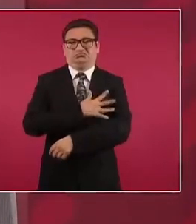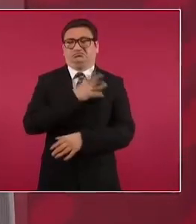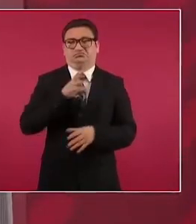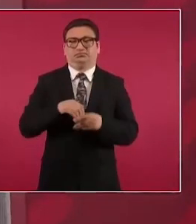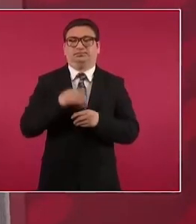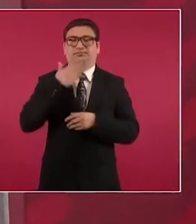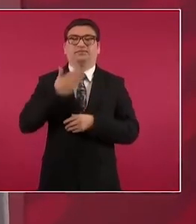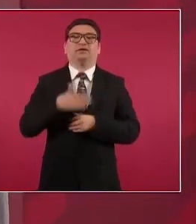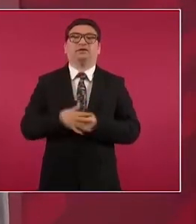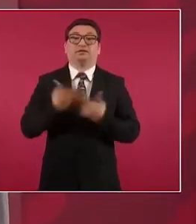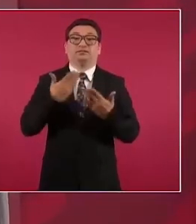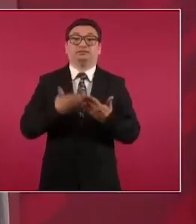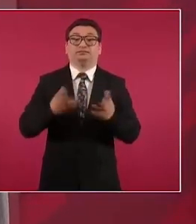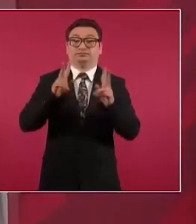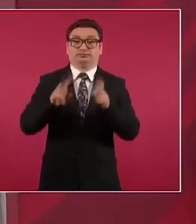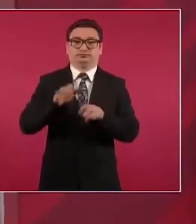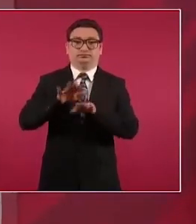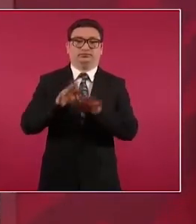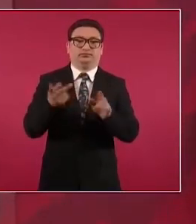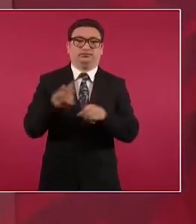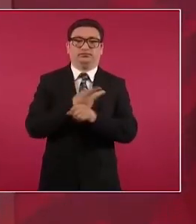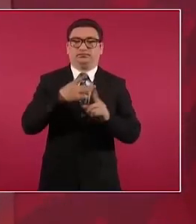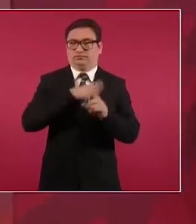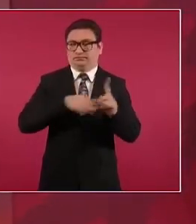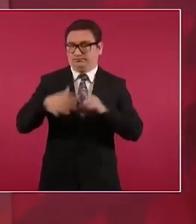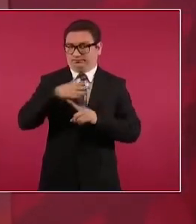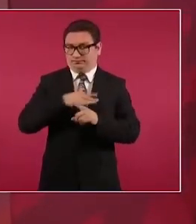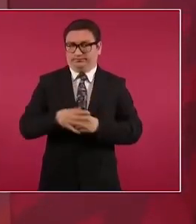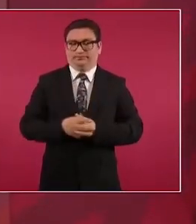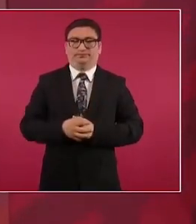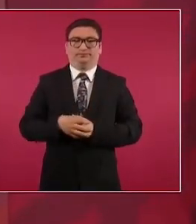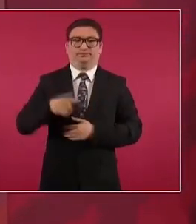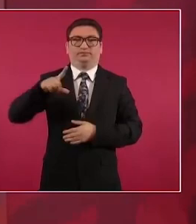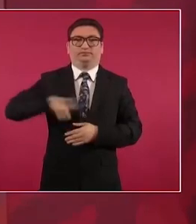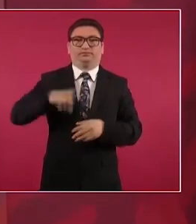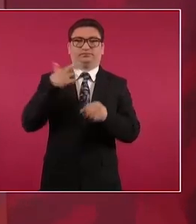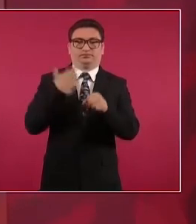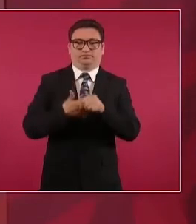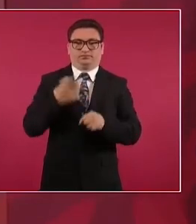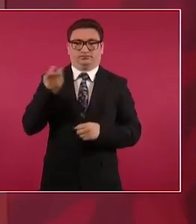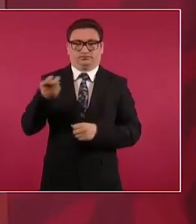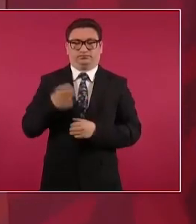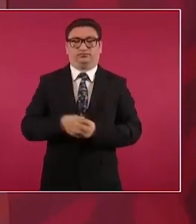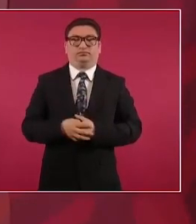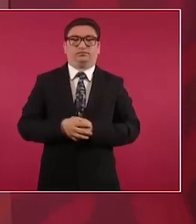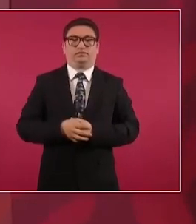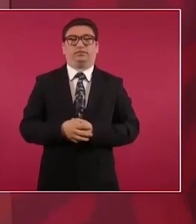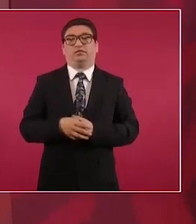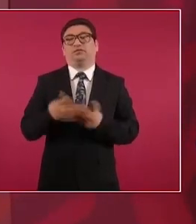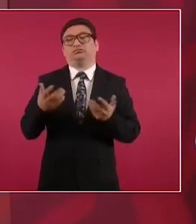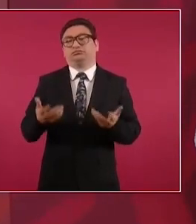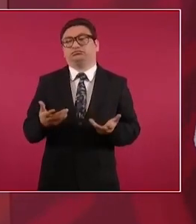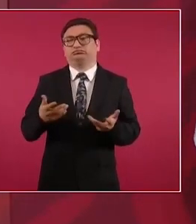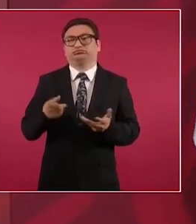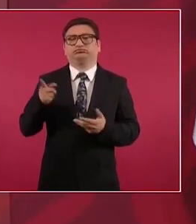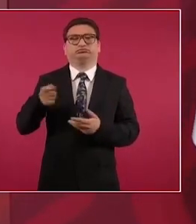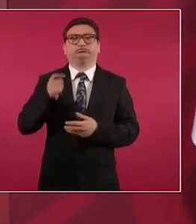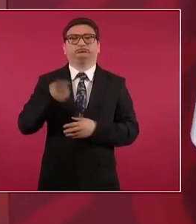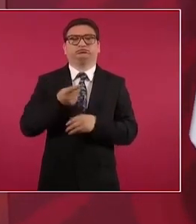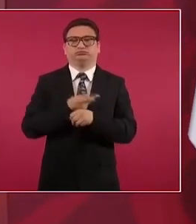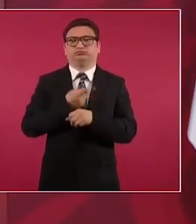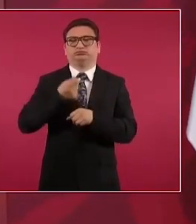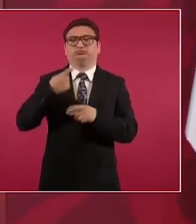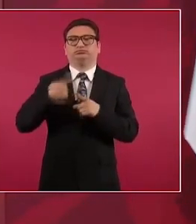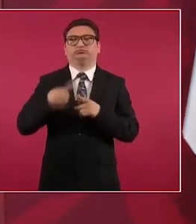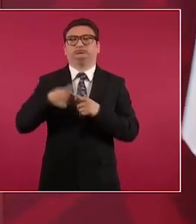Acerca de la situación del gobernador que sale, pues eso corresponde